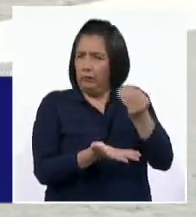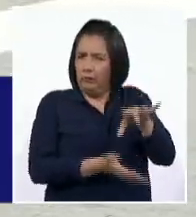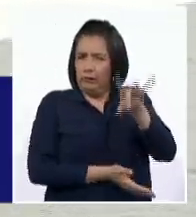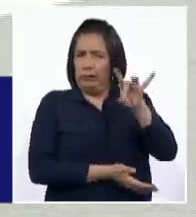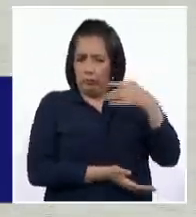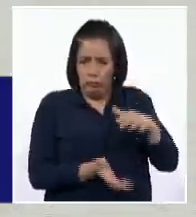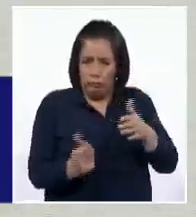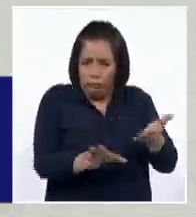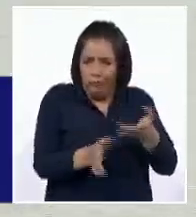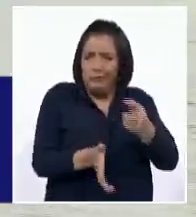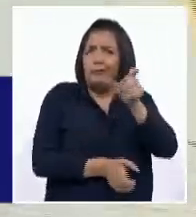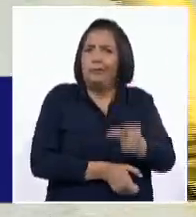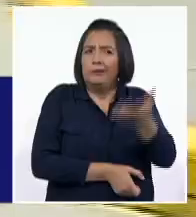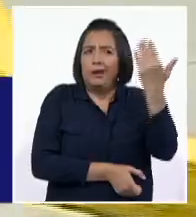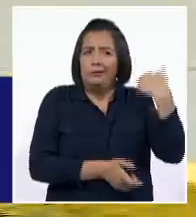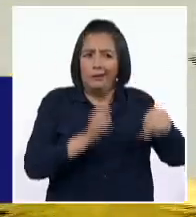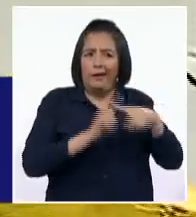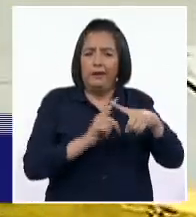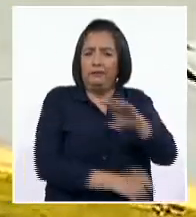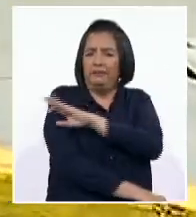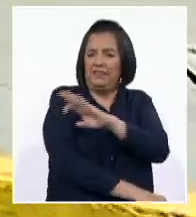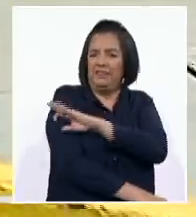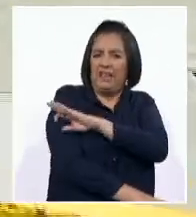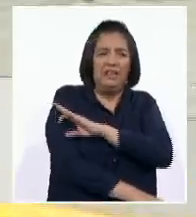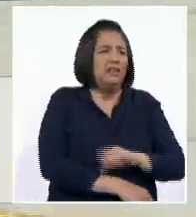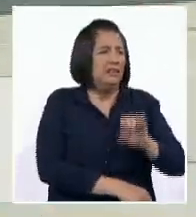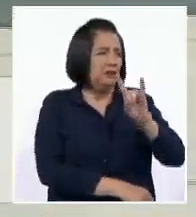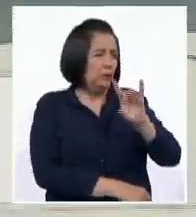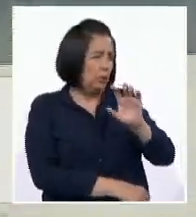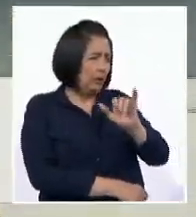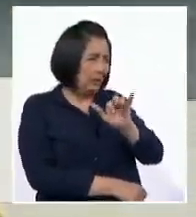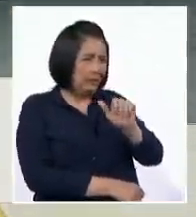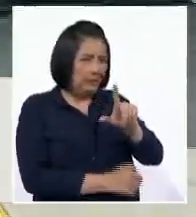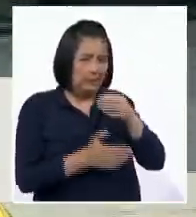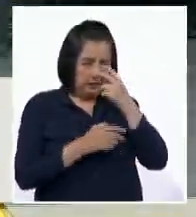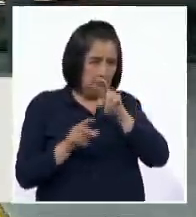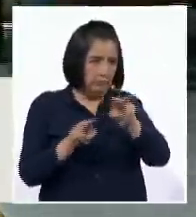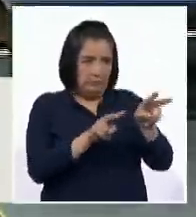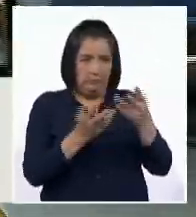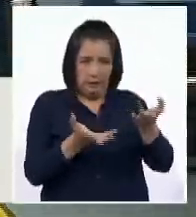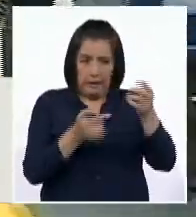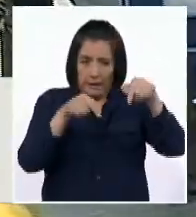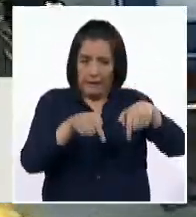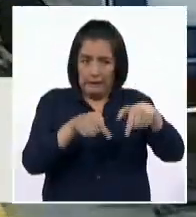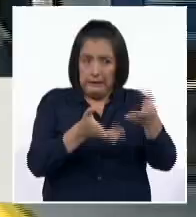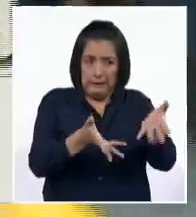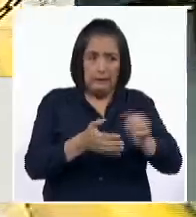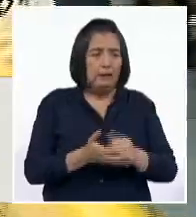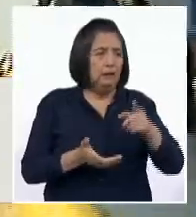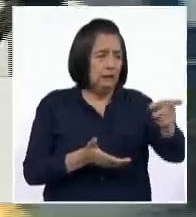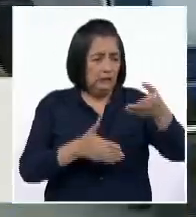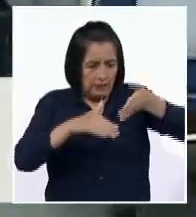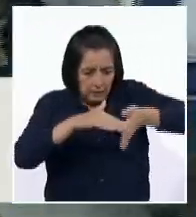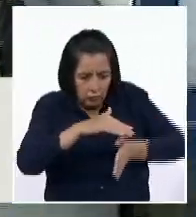sin vida de quien fuera el ex fiscal supremo de Ucayali, Luis Jara Ramírez. Precisamente mostrarte, ha sido aquí en la parte